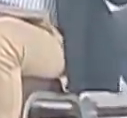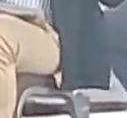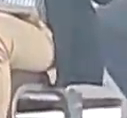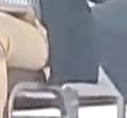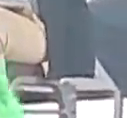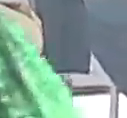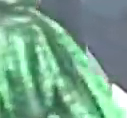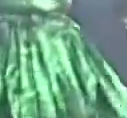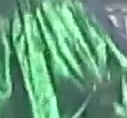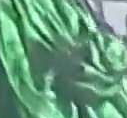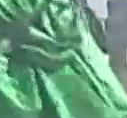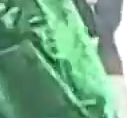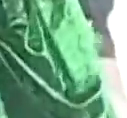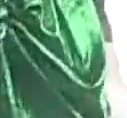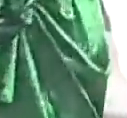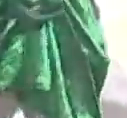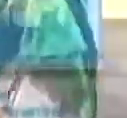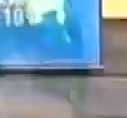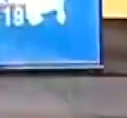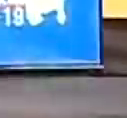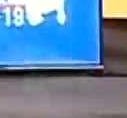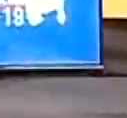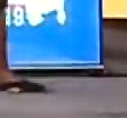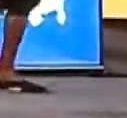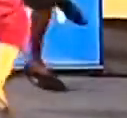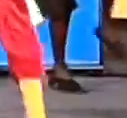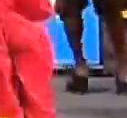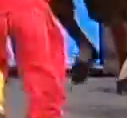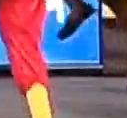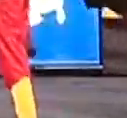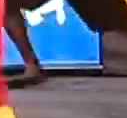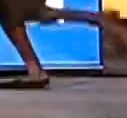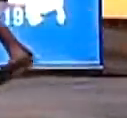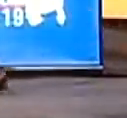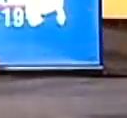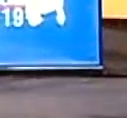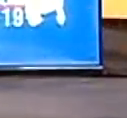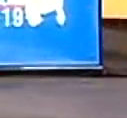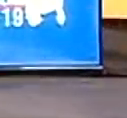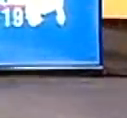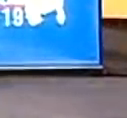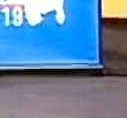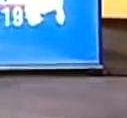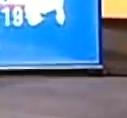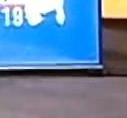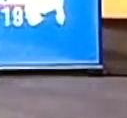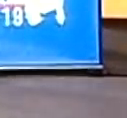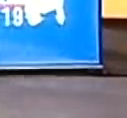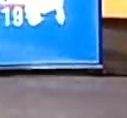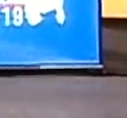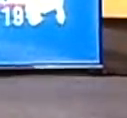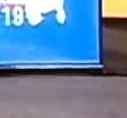Guayana es, Guayana es, Guayana es, Guayana.